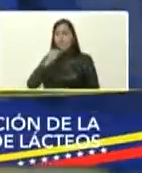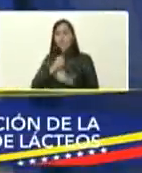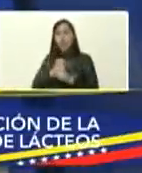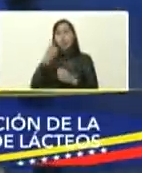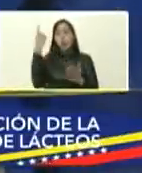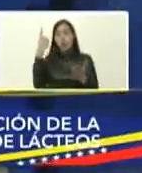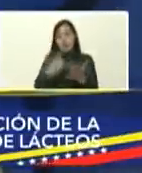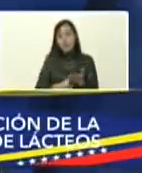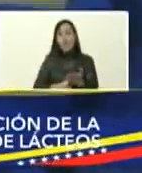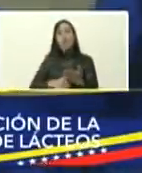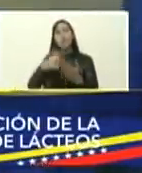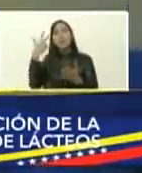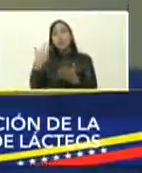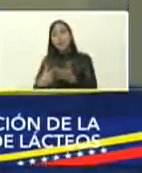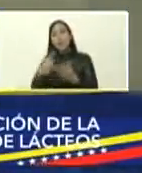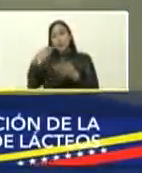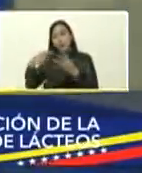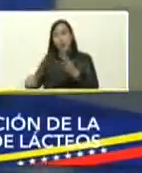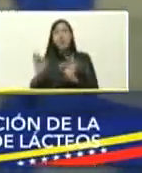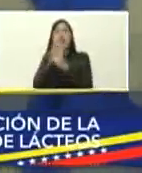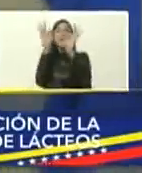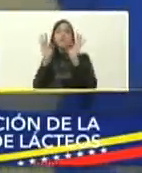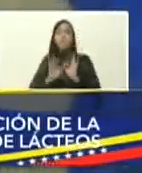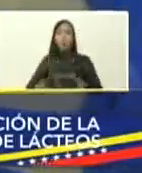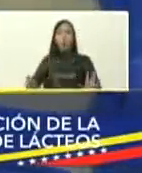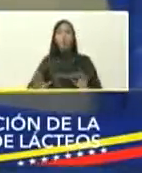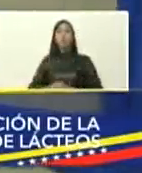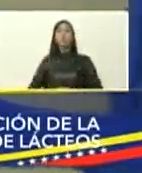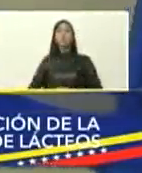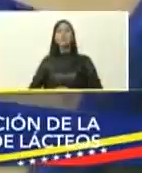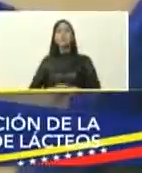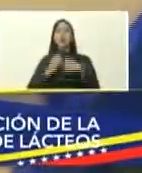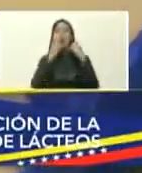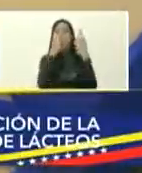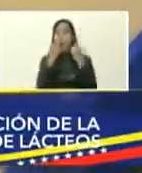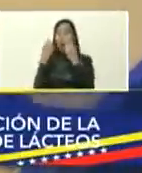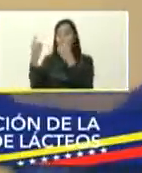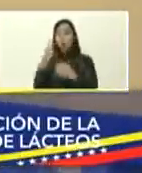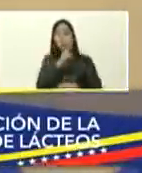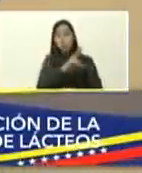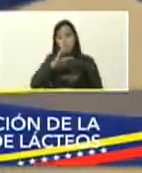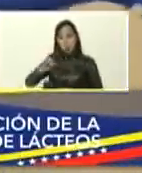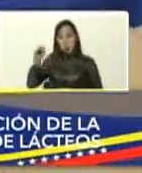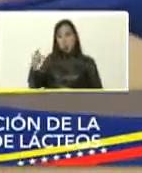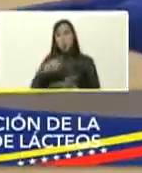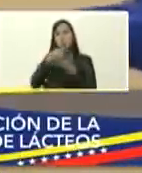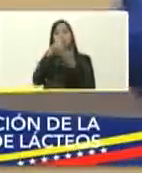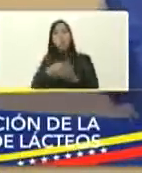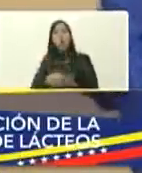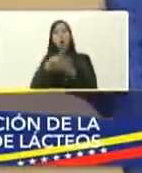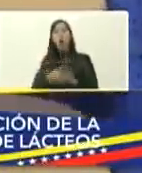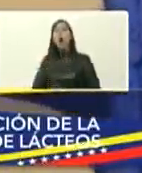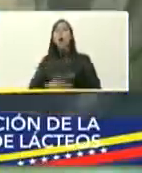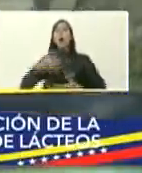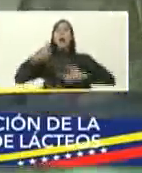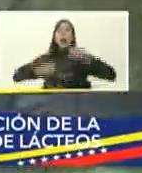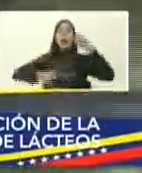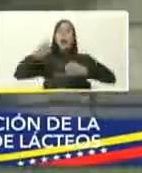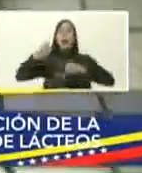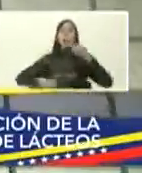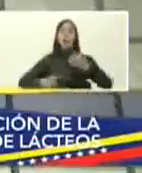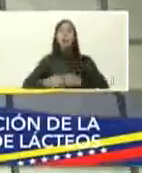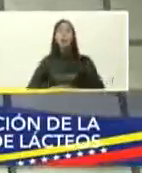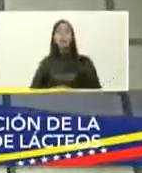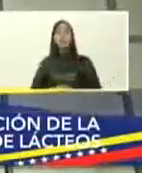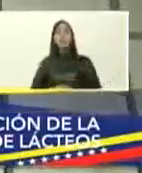3.000 empleos indirectamente. Ha exportado más de 200 toneladas de productos en lo que va de año y